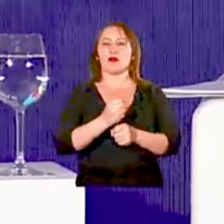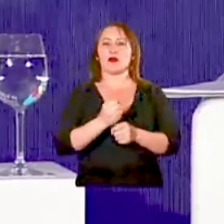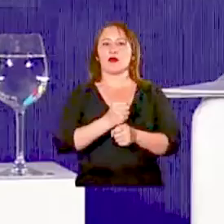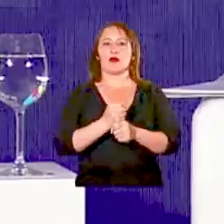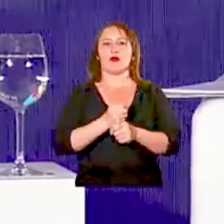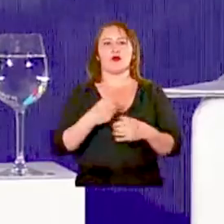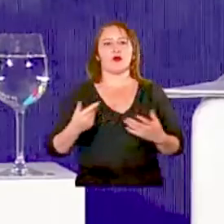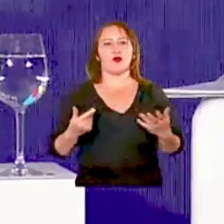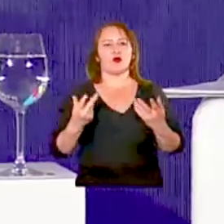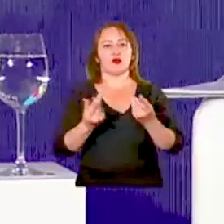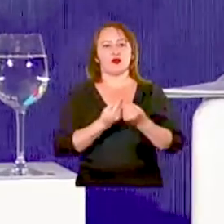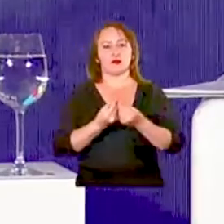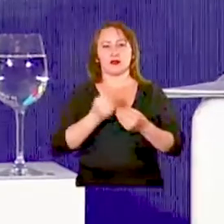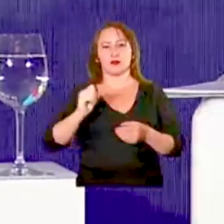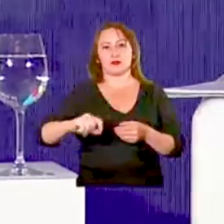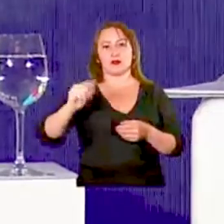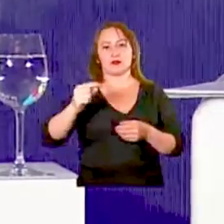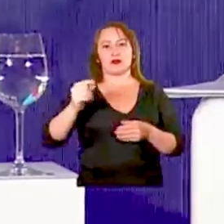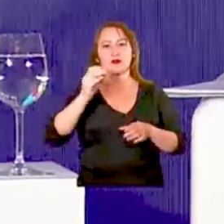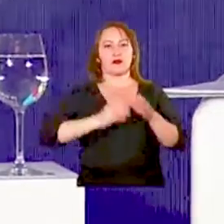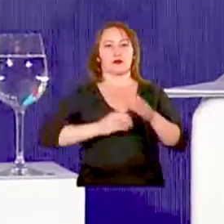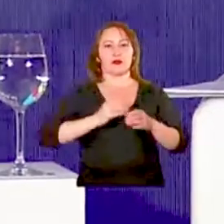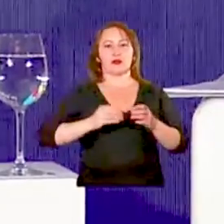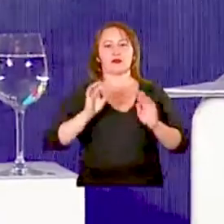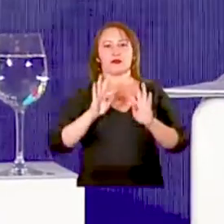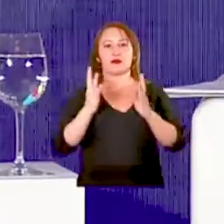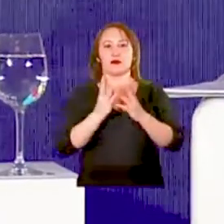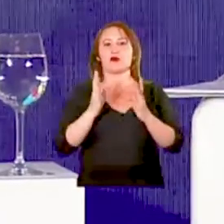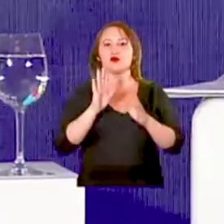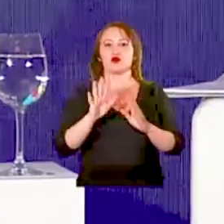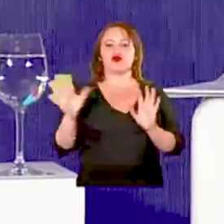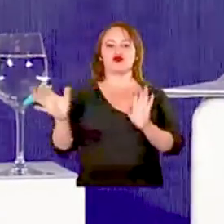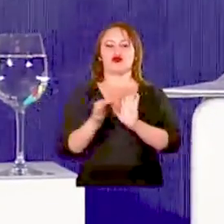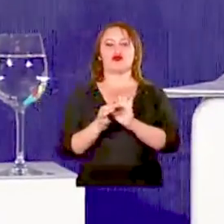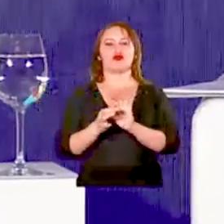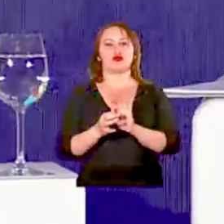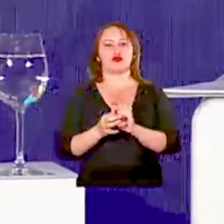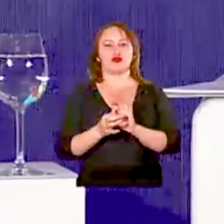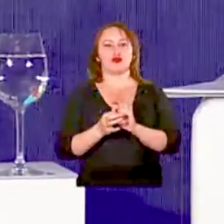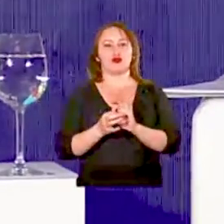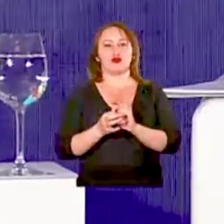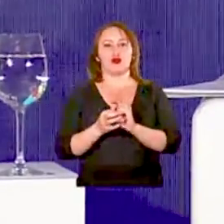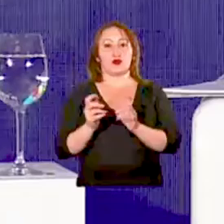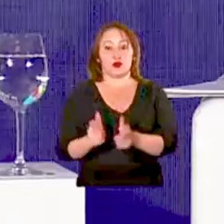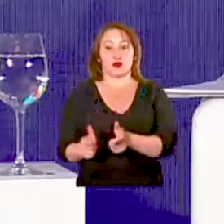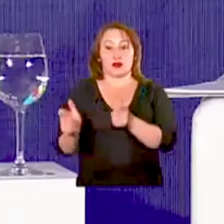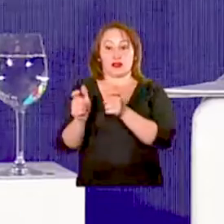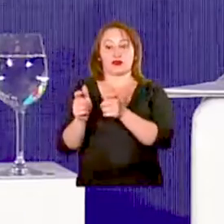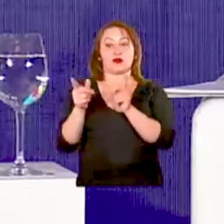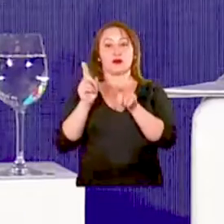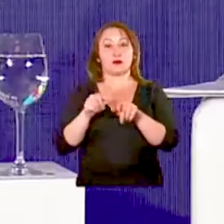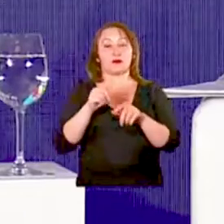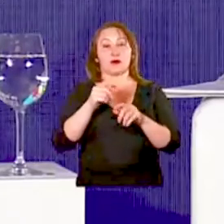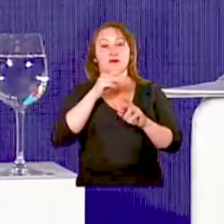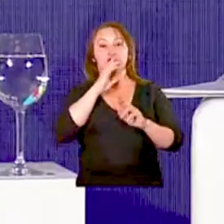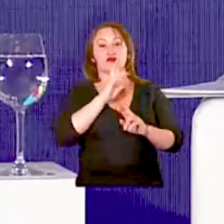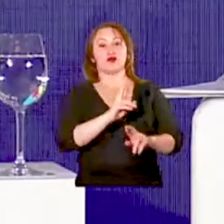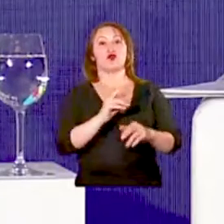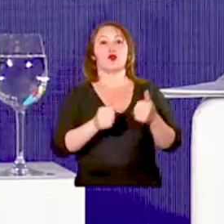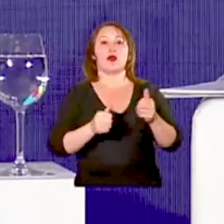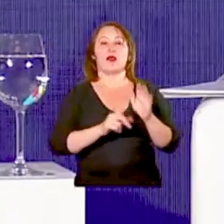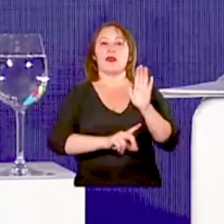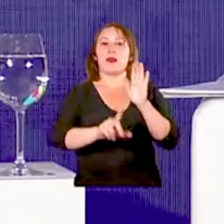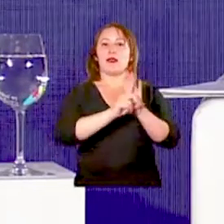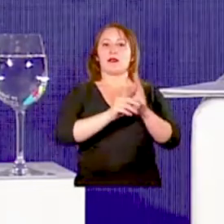con las comisiones primeras de Cámara y Senado conjunta, de manera conjunta del Congreso, y dio como resultado una